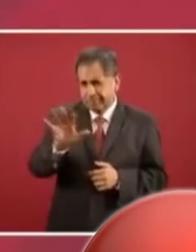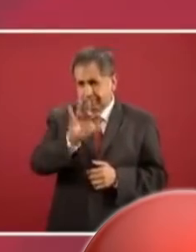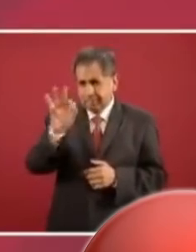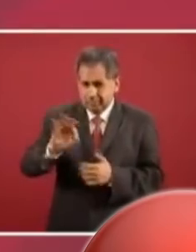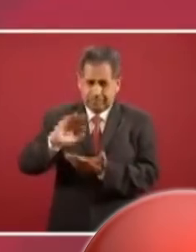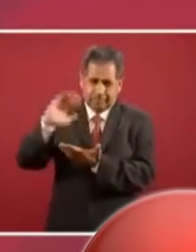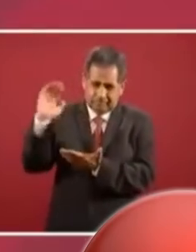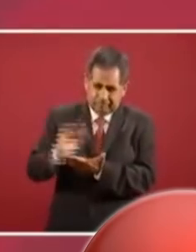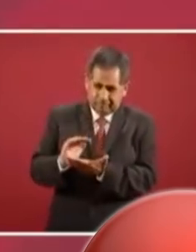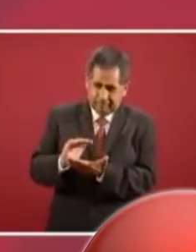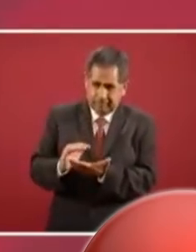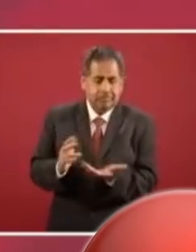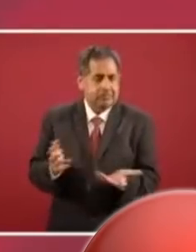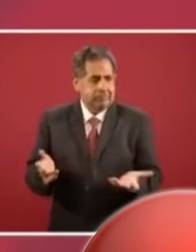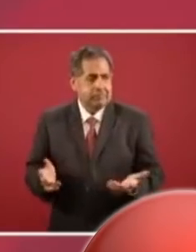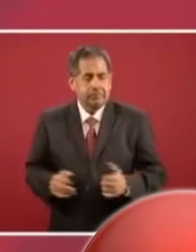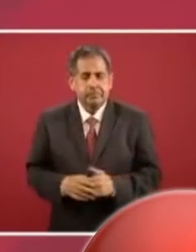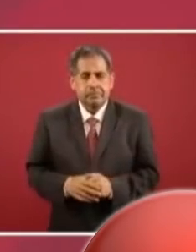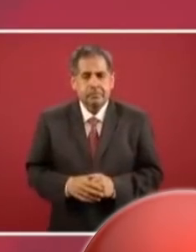75% menos?